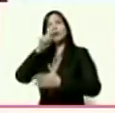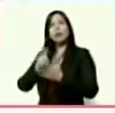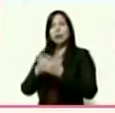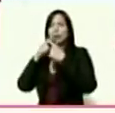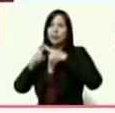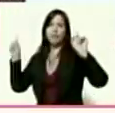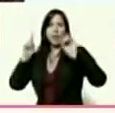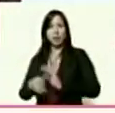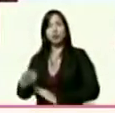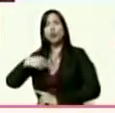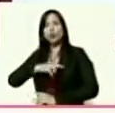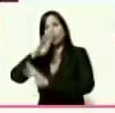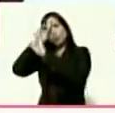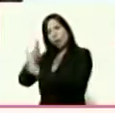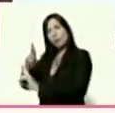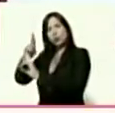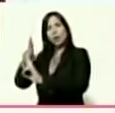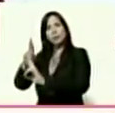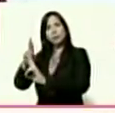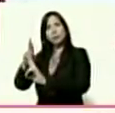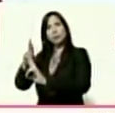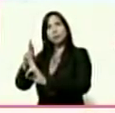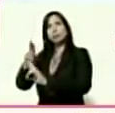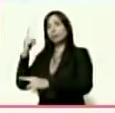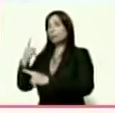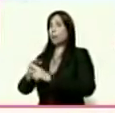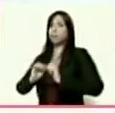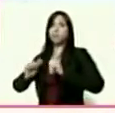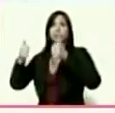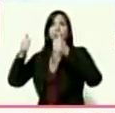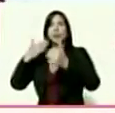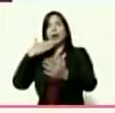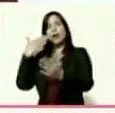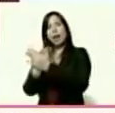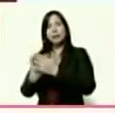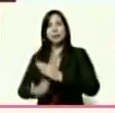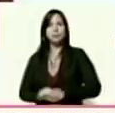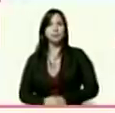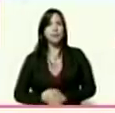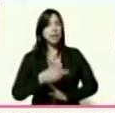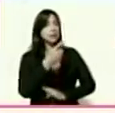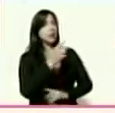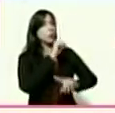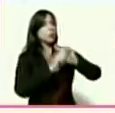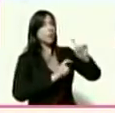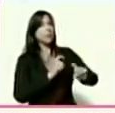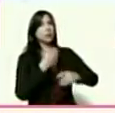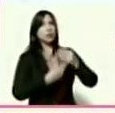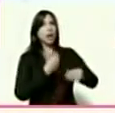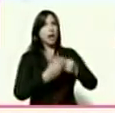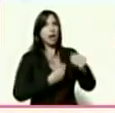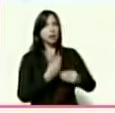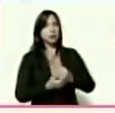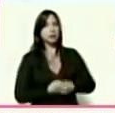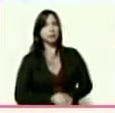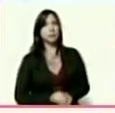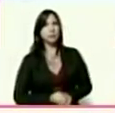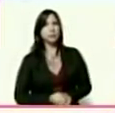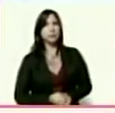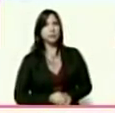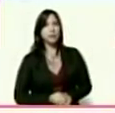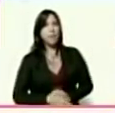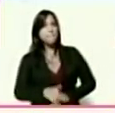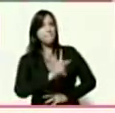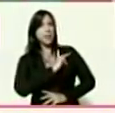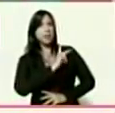distintos. Nosotros los respetamos y que vayan corriendo. Gracias, Greg. La segunda pregunta la realiza Rafael Aníbal Camacho por